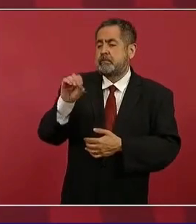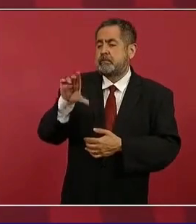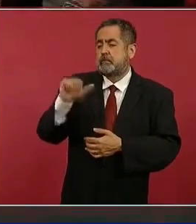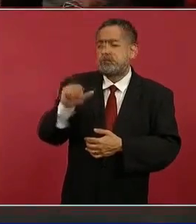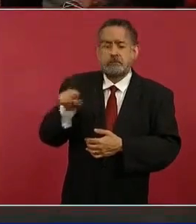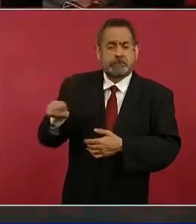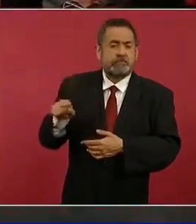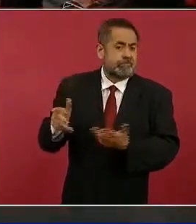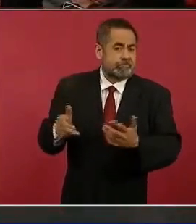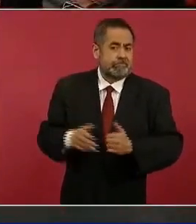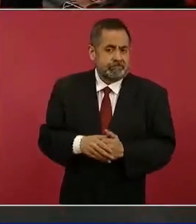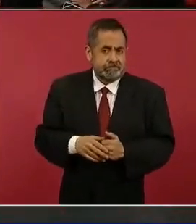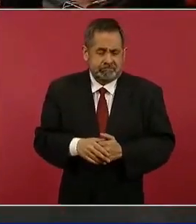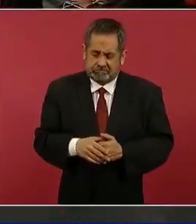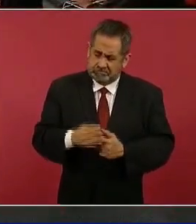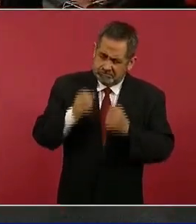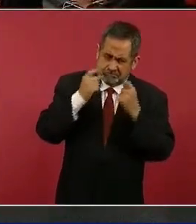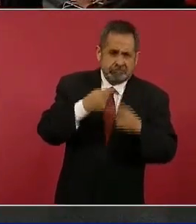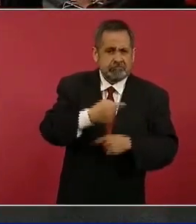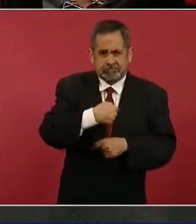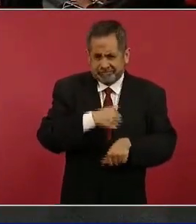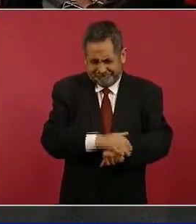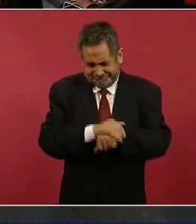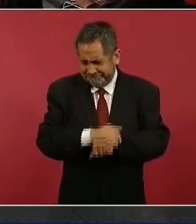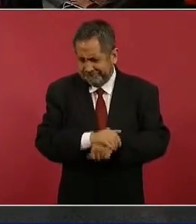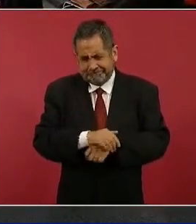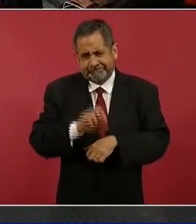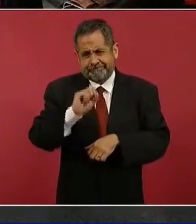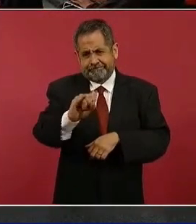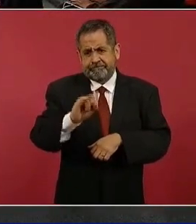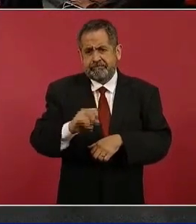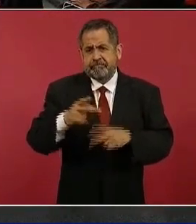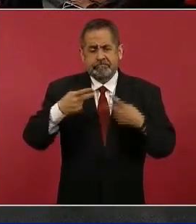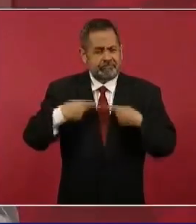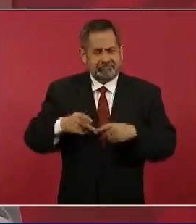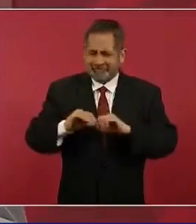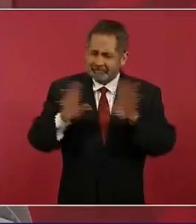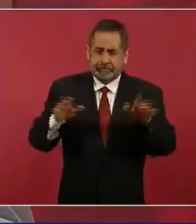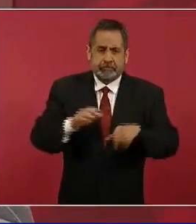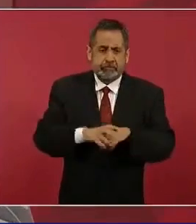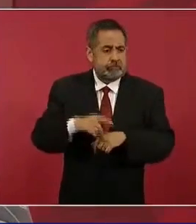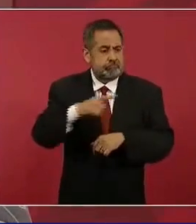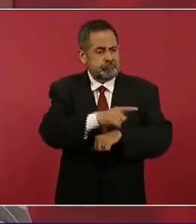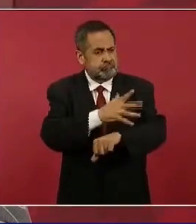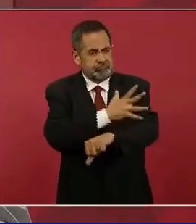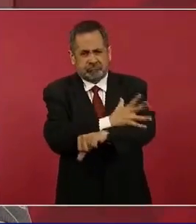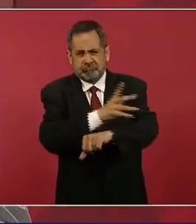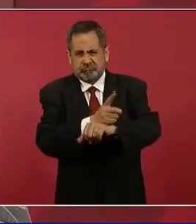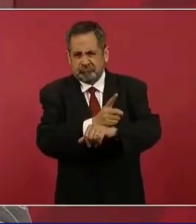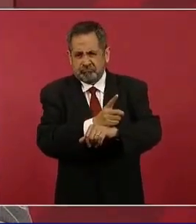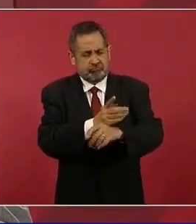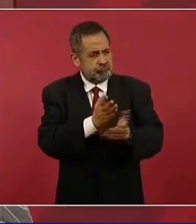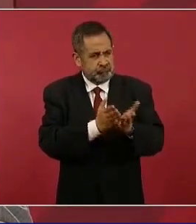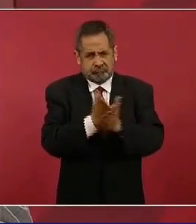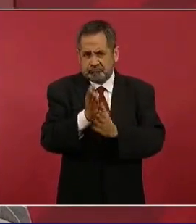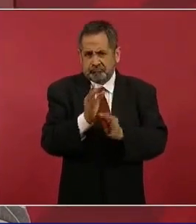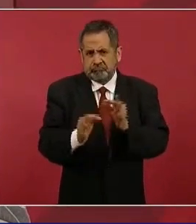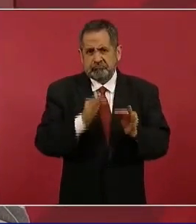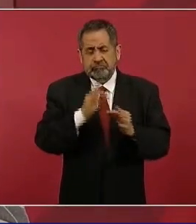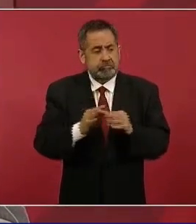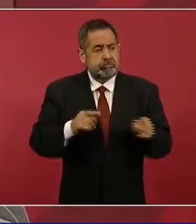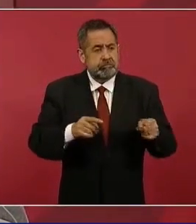Entonces, claro que es mi amigo, pero es una gente recta,